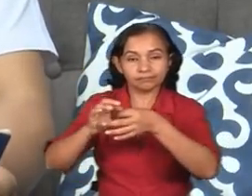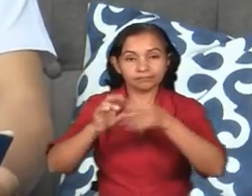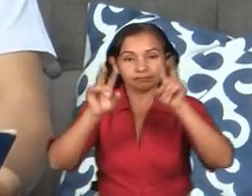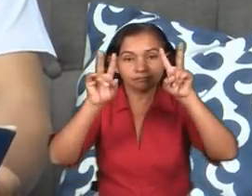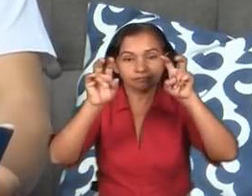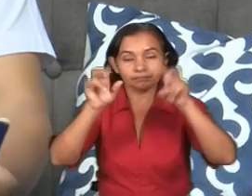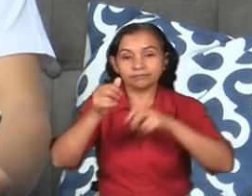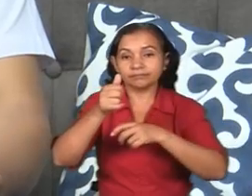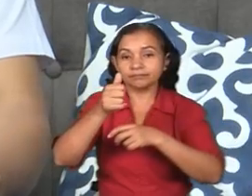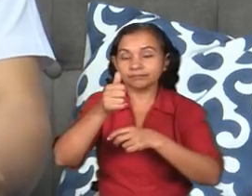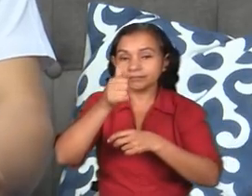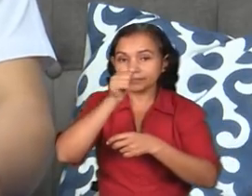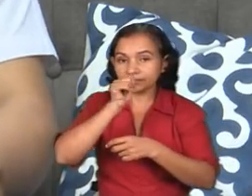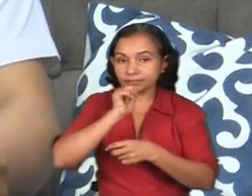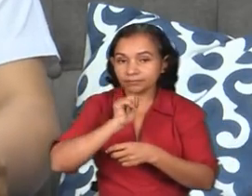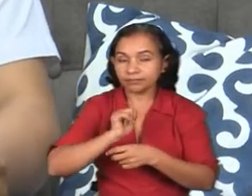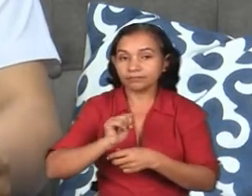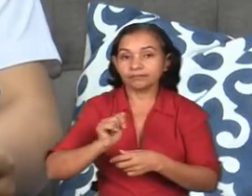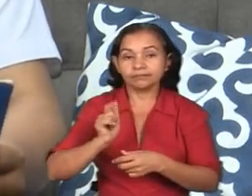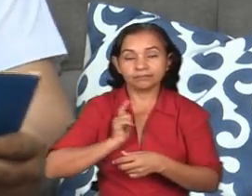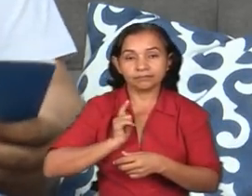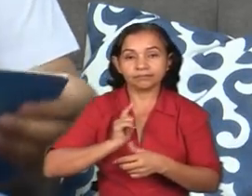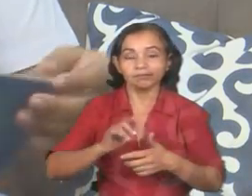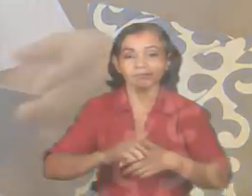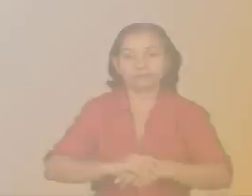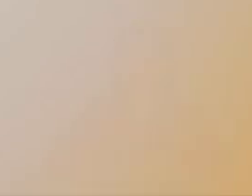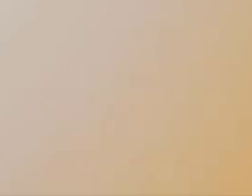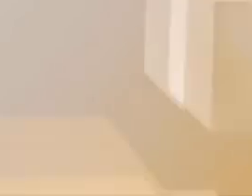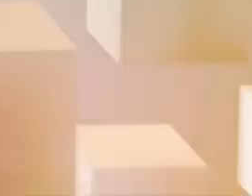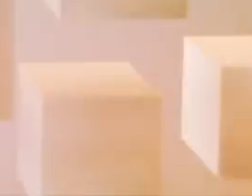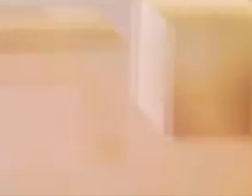materia de acceso al agua potable. Ya volvemos.